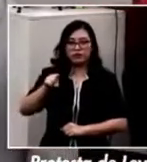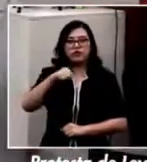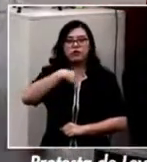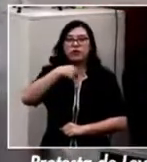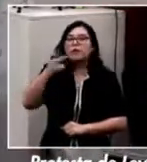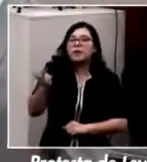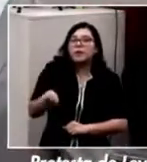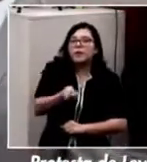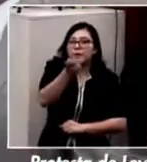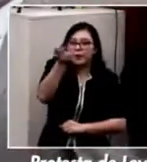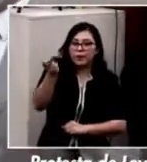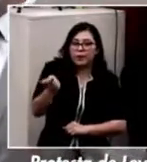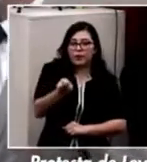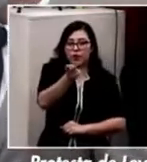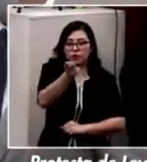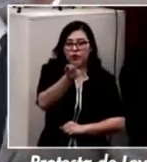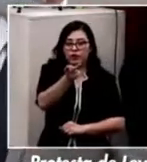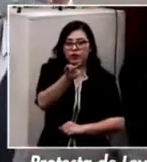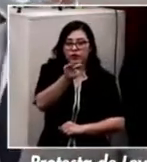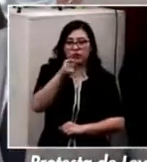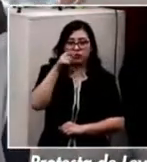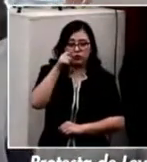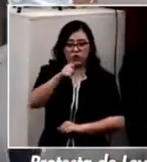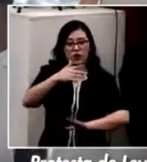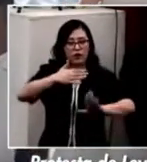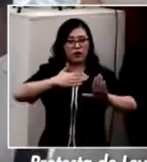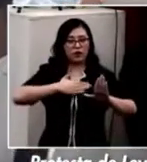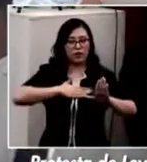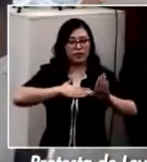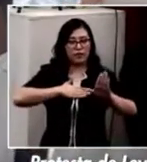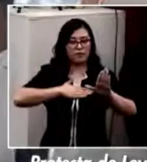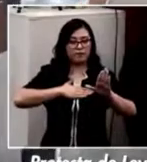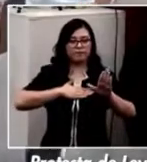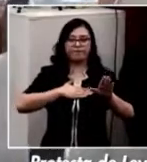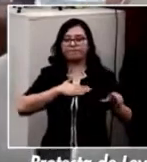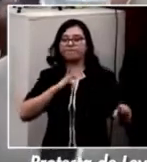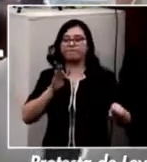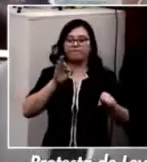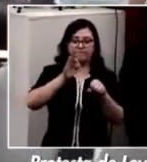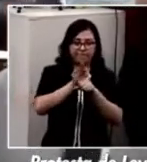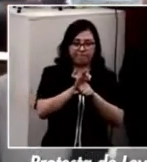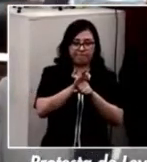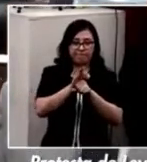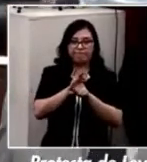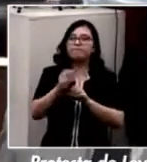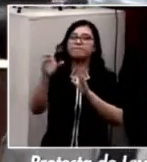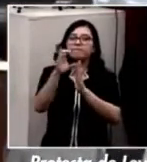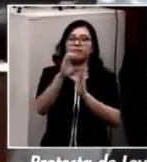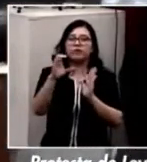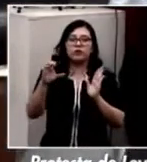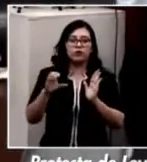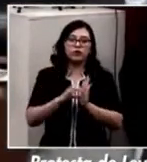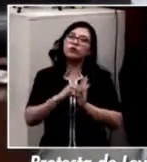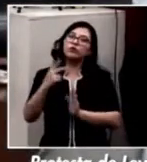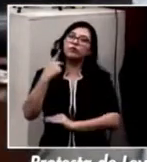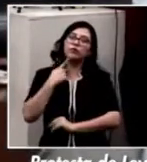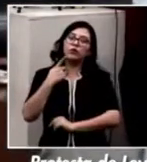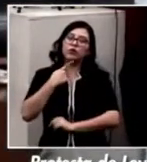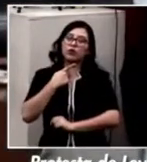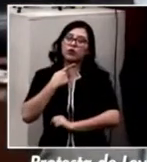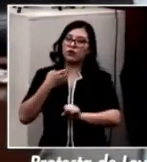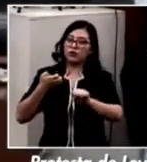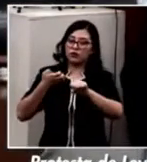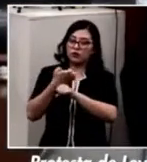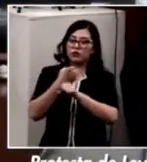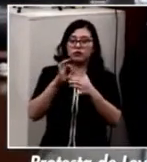de elegir ese camino. No hay oportunidad en el Estado, En materia de prevención se está haciendo el trabajo, en